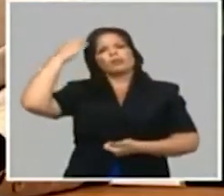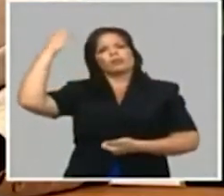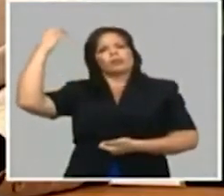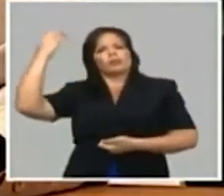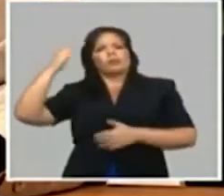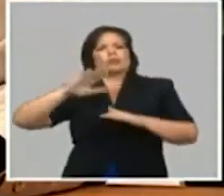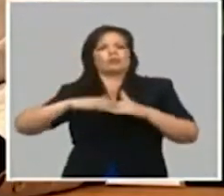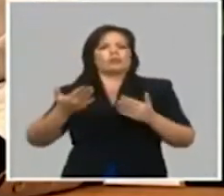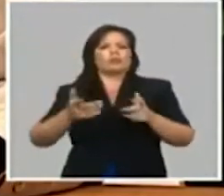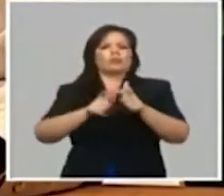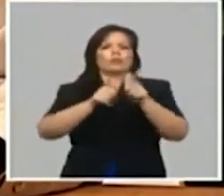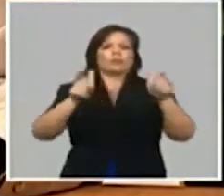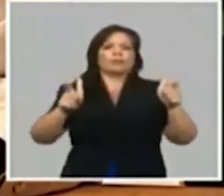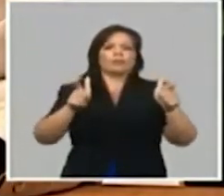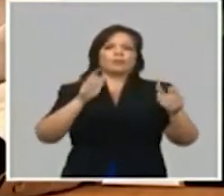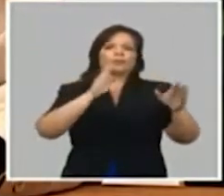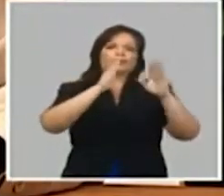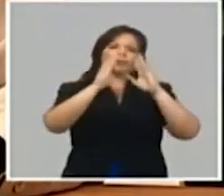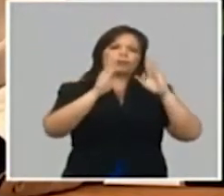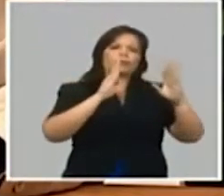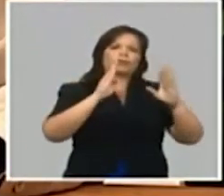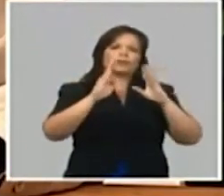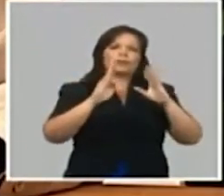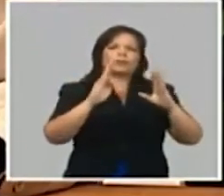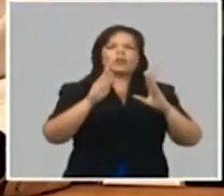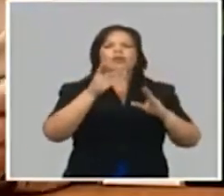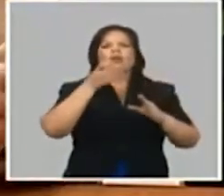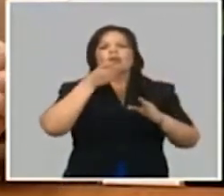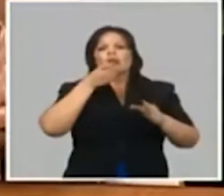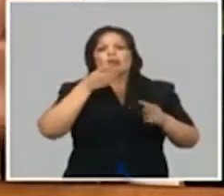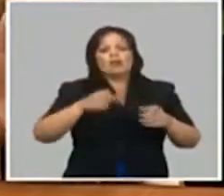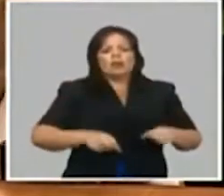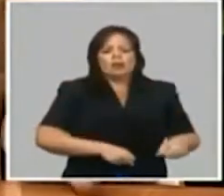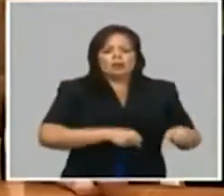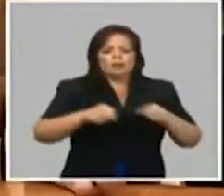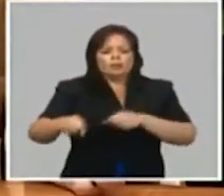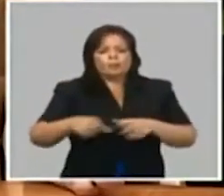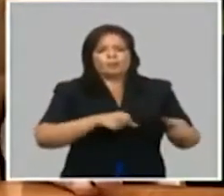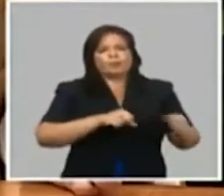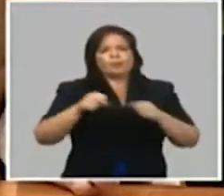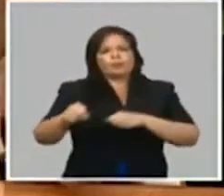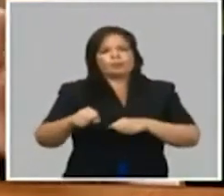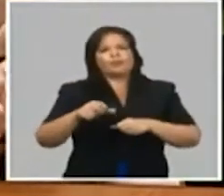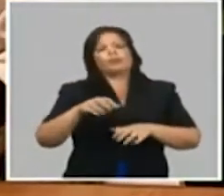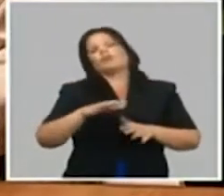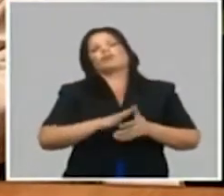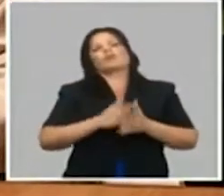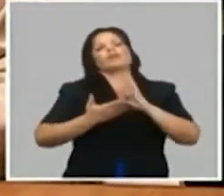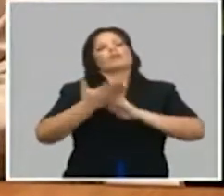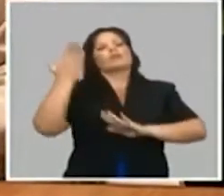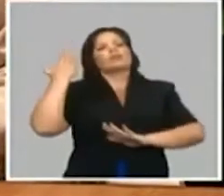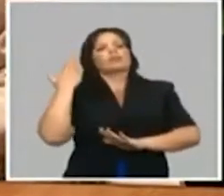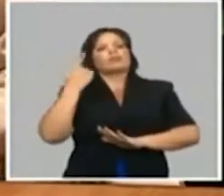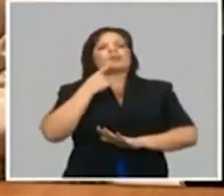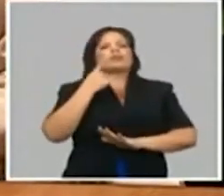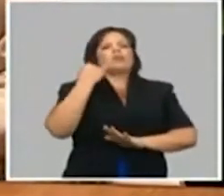términos que tienen las personas para despachar su equipaje no acompañado. Anteriormente eran 60 días por vía aérea